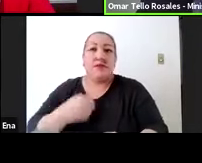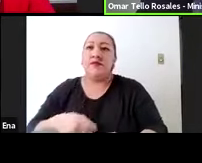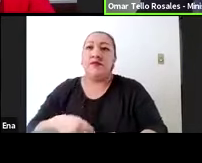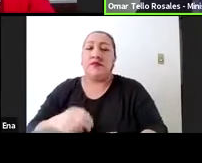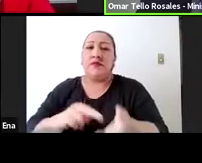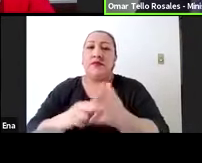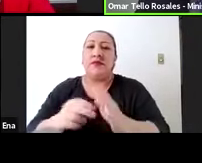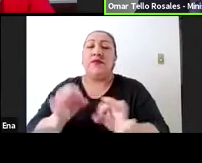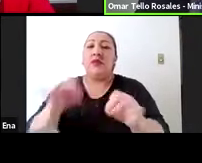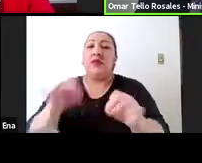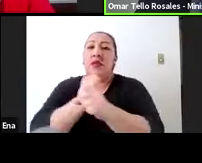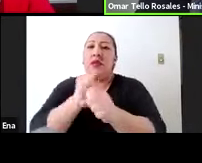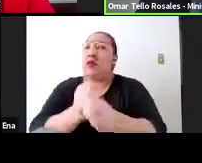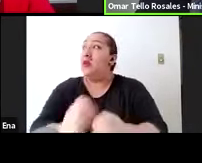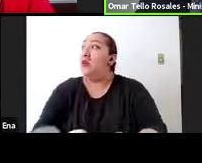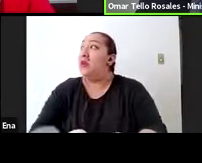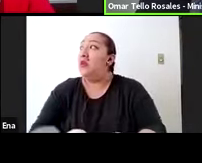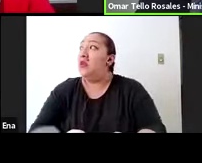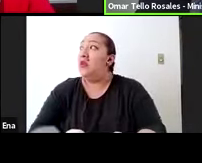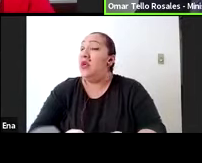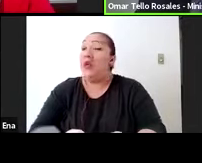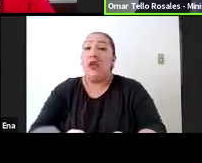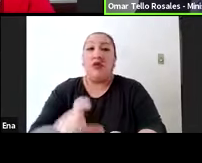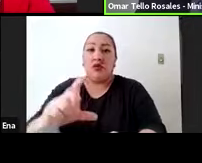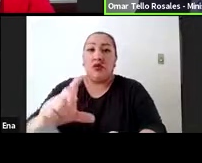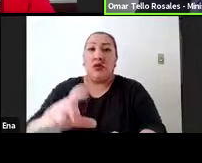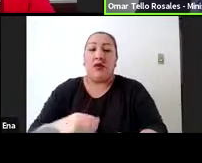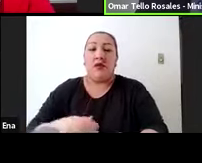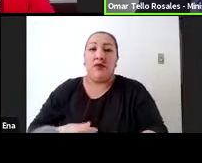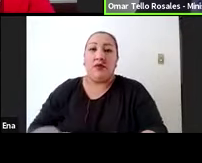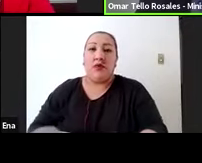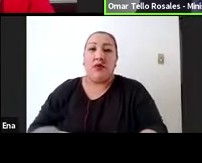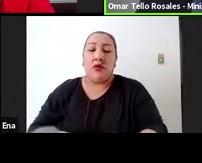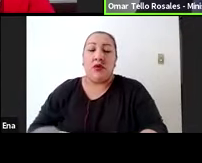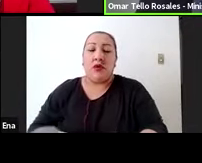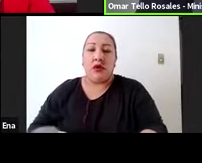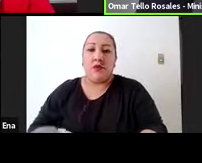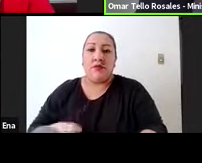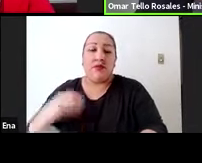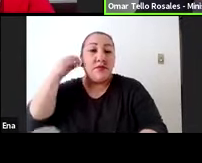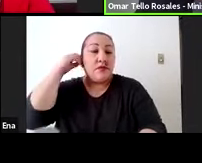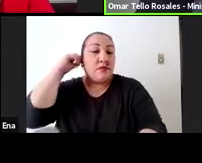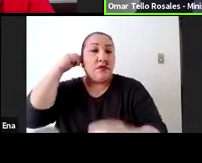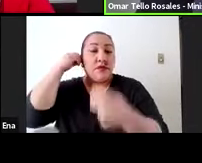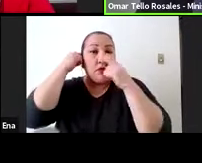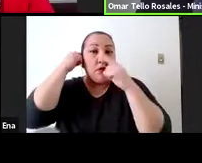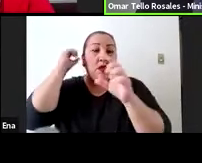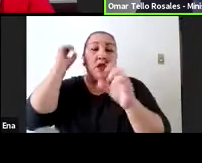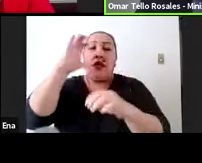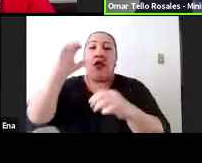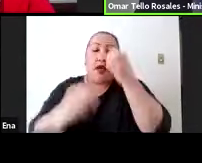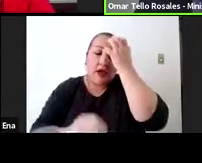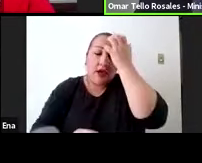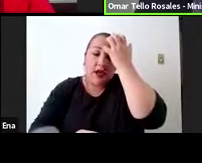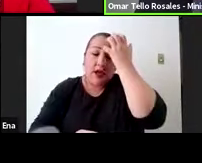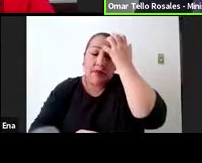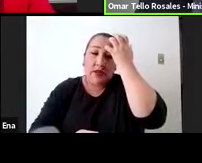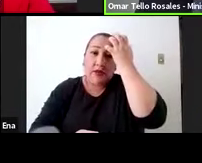de 1.200 a 2.000, quizás por ahí, tengan un estado de necesidad. O sea, no descartamos porque es parte de